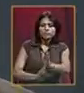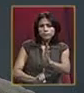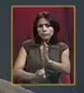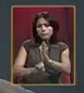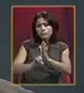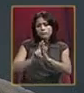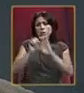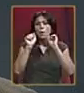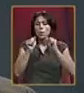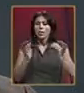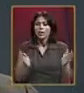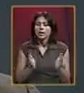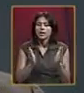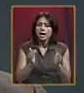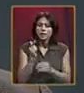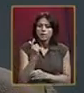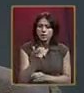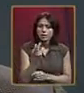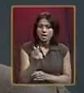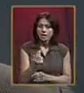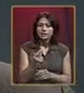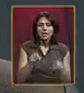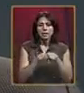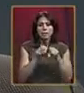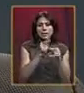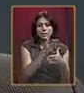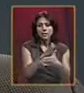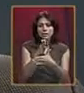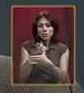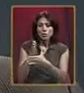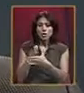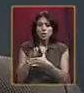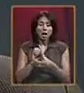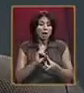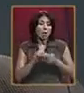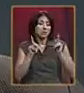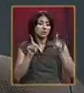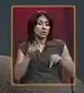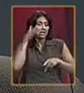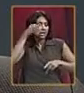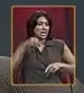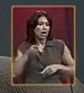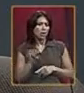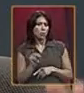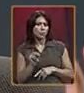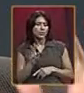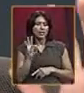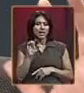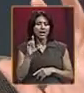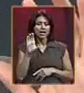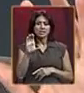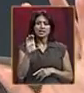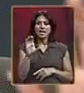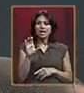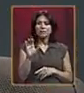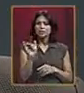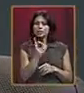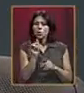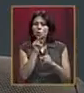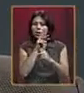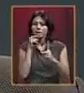por ende distribuirla, o en qué medida uno considera que no, que entrar en el TLC tiene así como una especie de